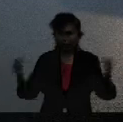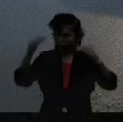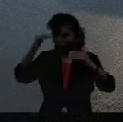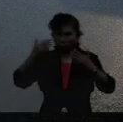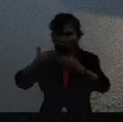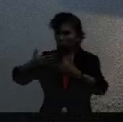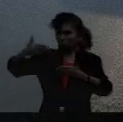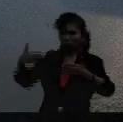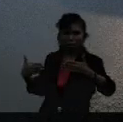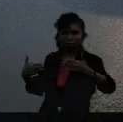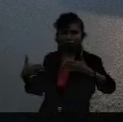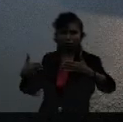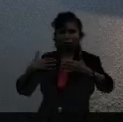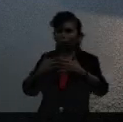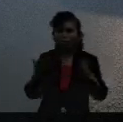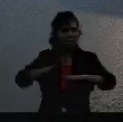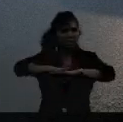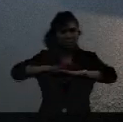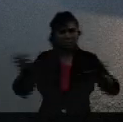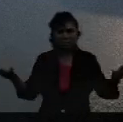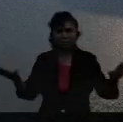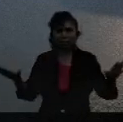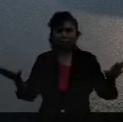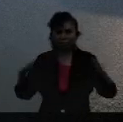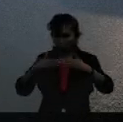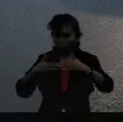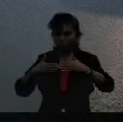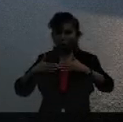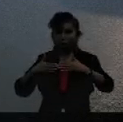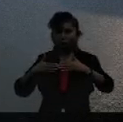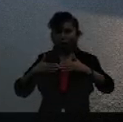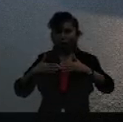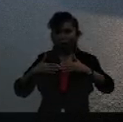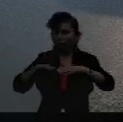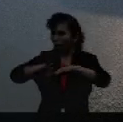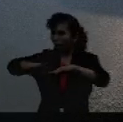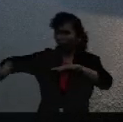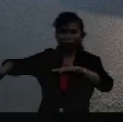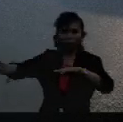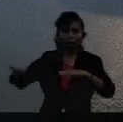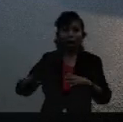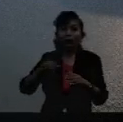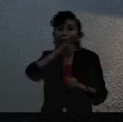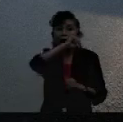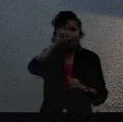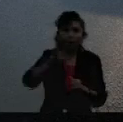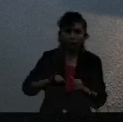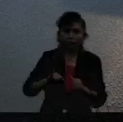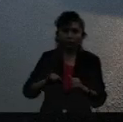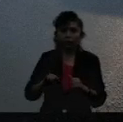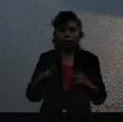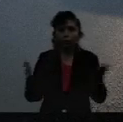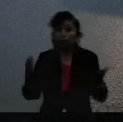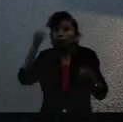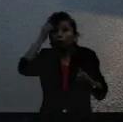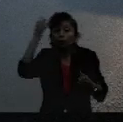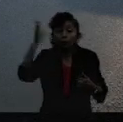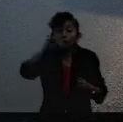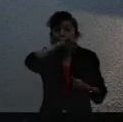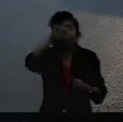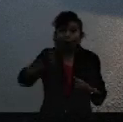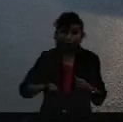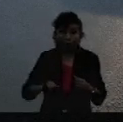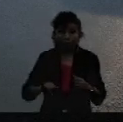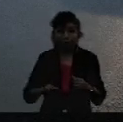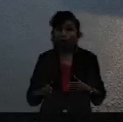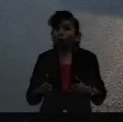queda atrás y nadie absolutamente nad se queda afuera nunca deberíamos de olvidar que por